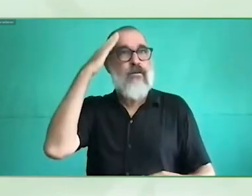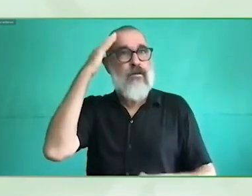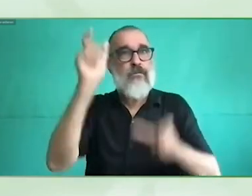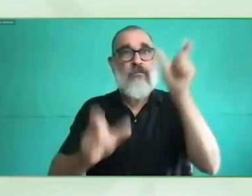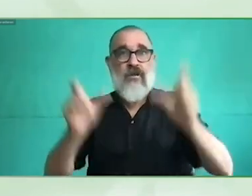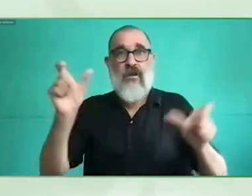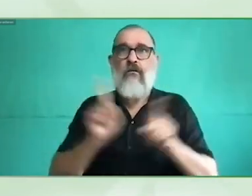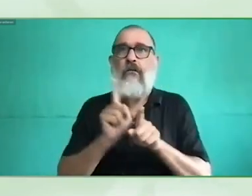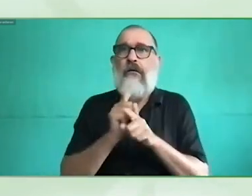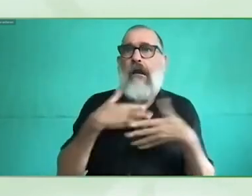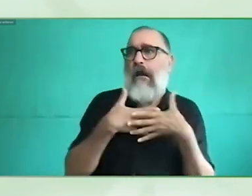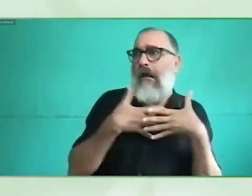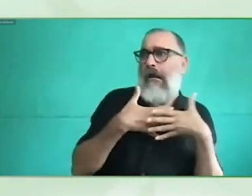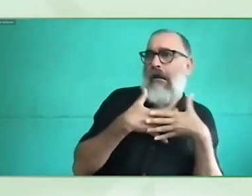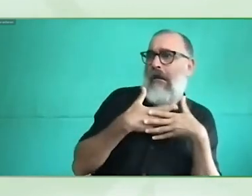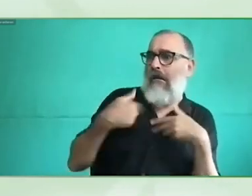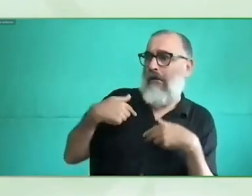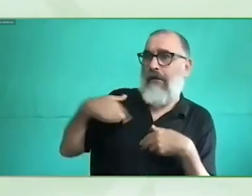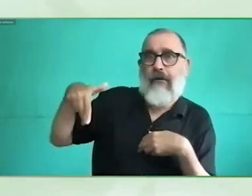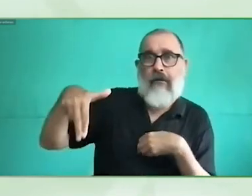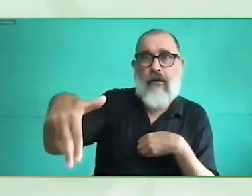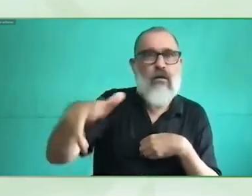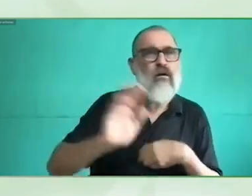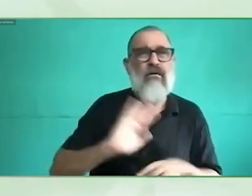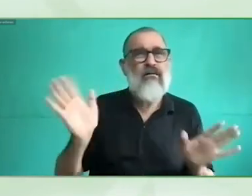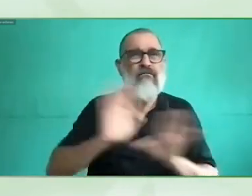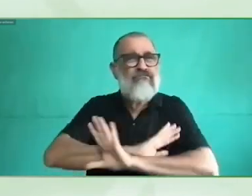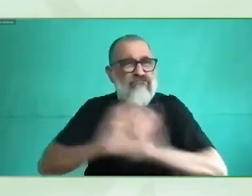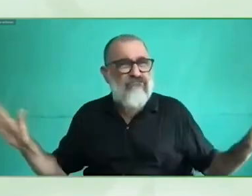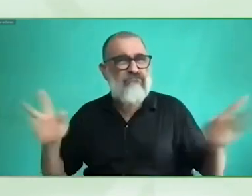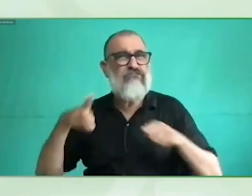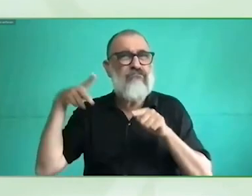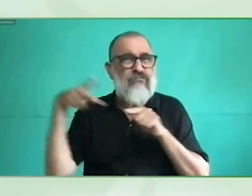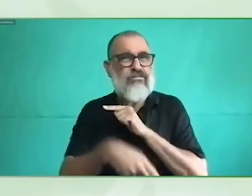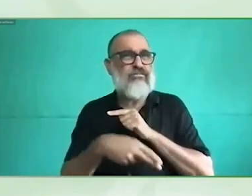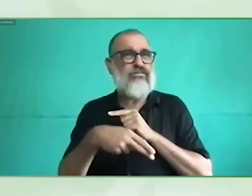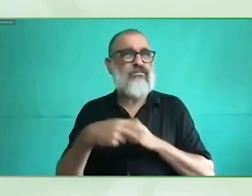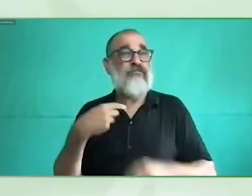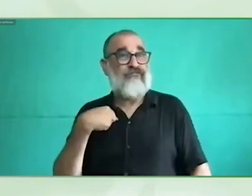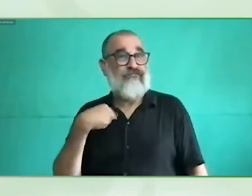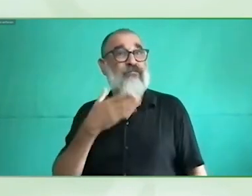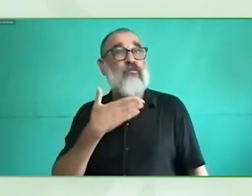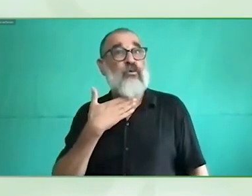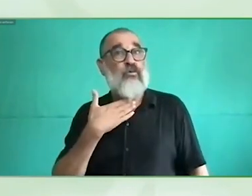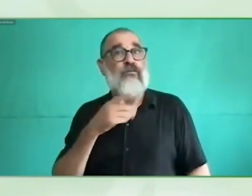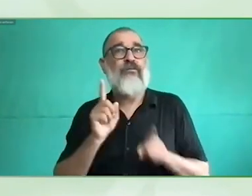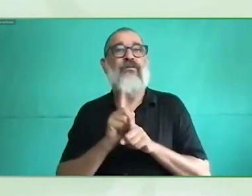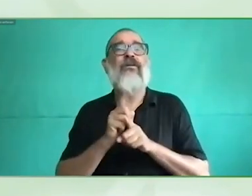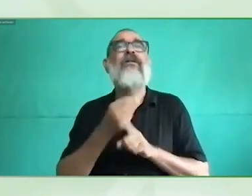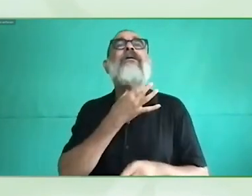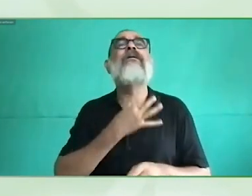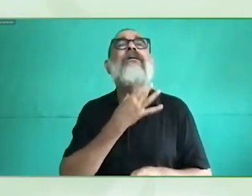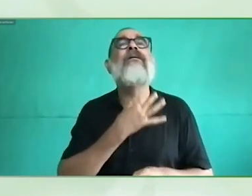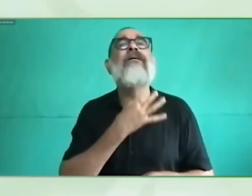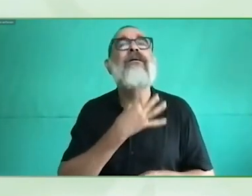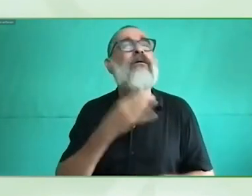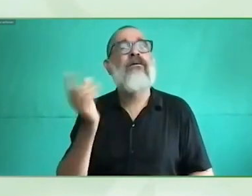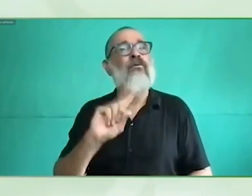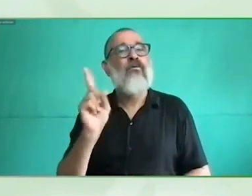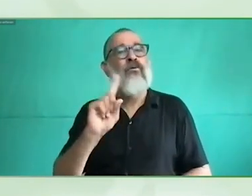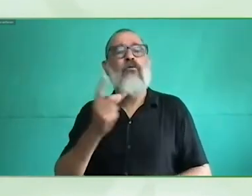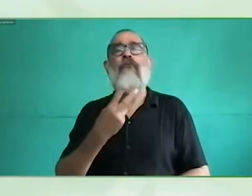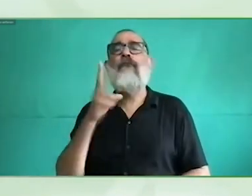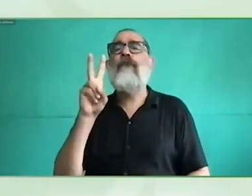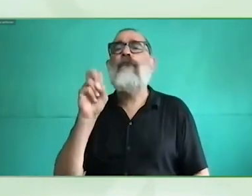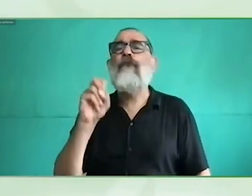la forma de hacerla verdad o de convertirla en una realidad no es estandarizada por eso tenemos la lengua de señas